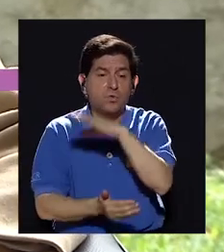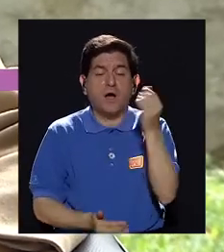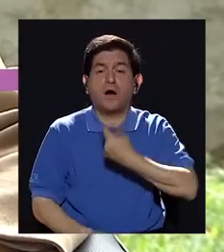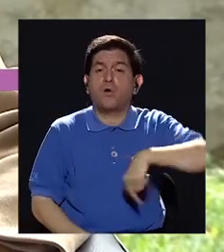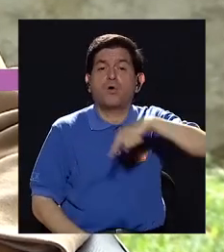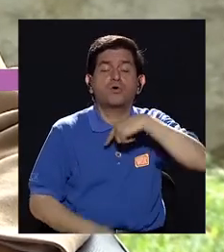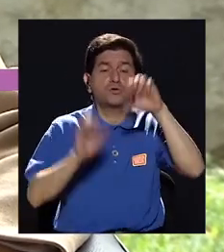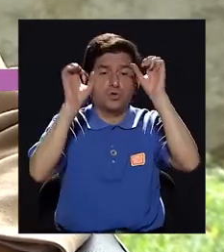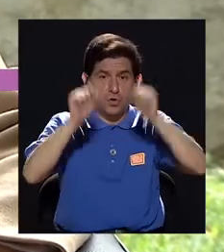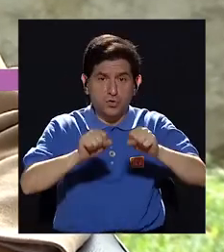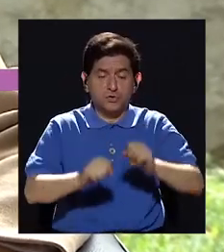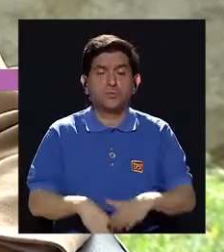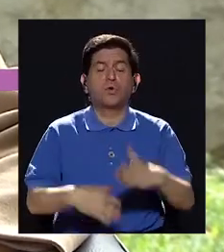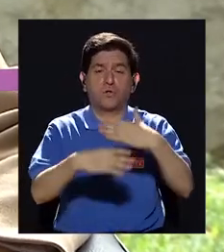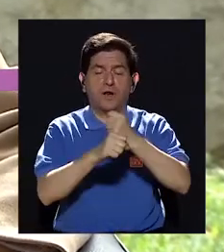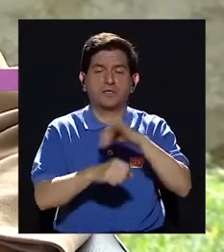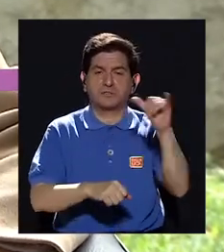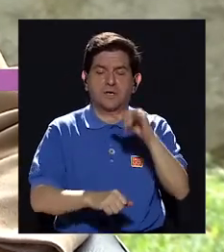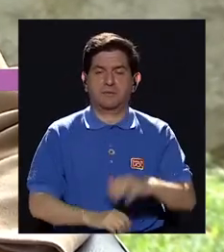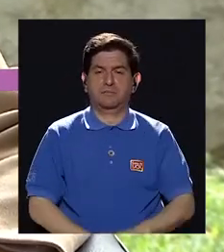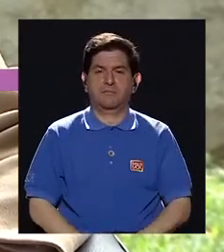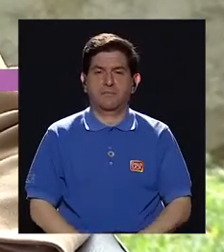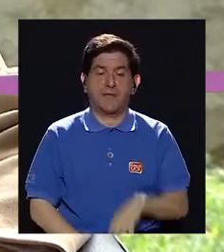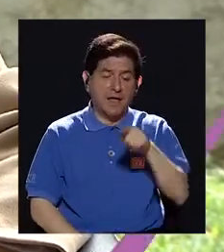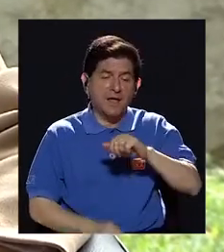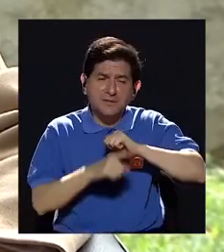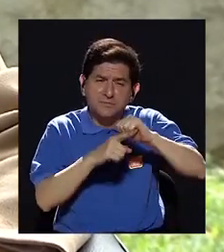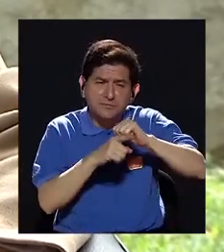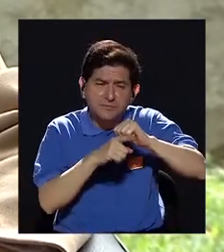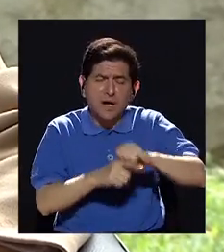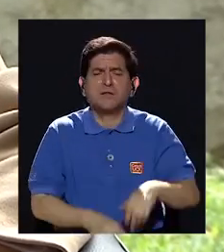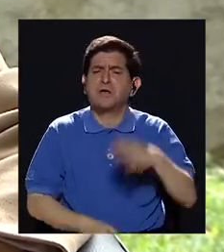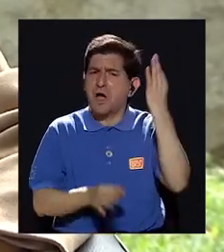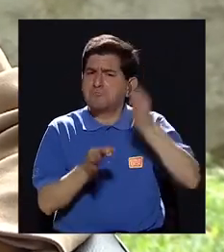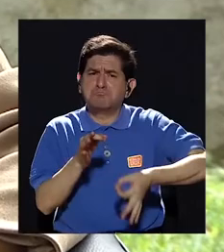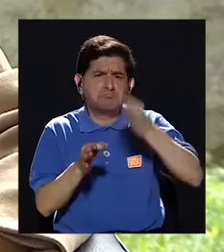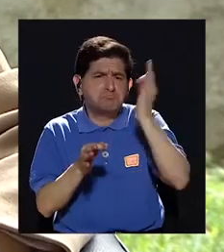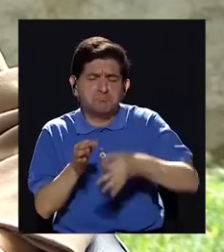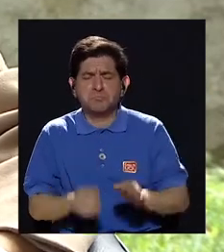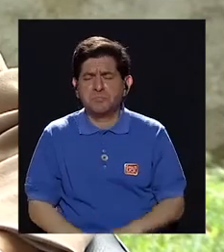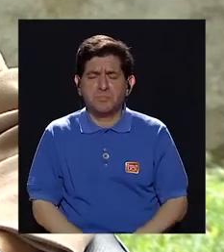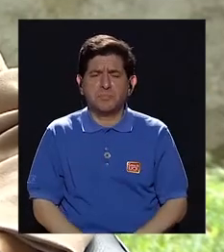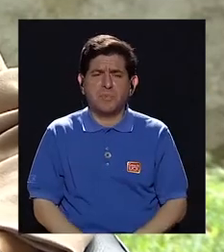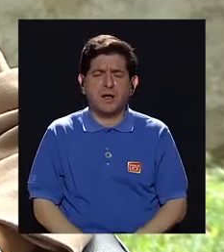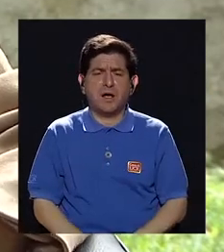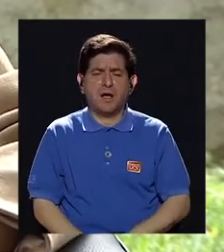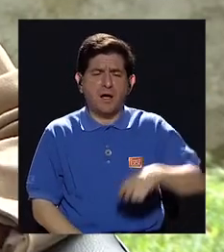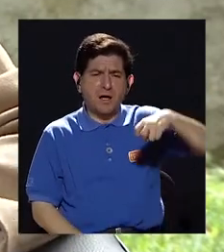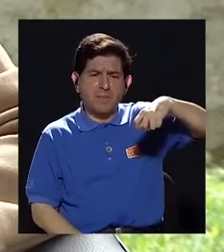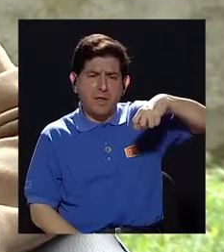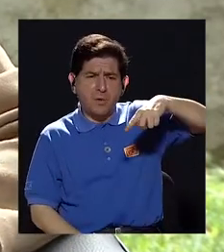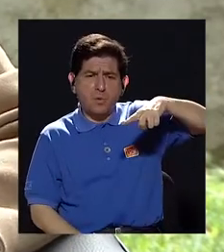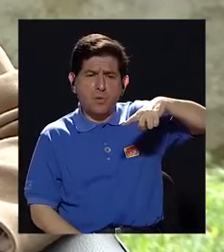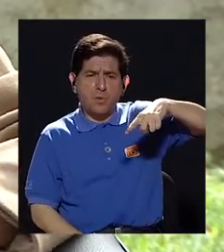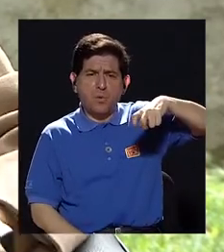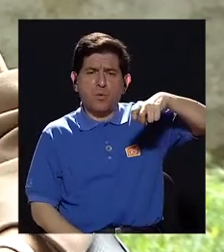si no, pues nosotros se los podemos hacer, ¿verdad? Son ejercicios sencillos de extender la pierna, flexionarla, flexionar